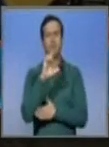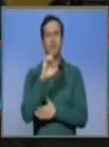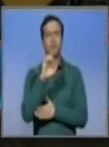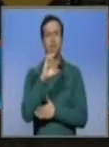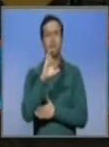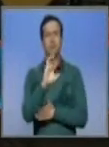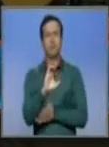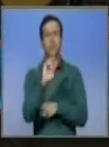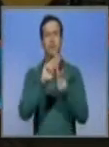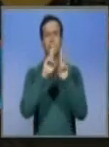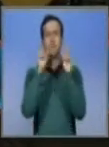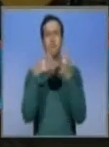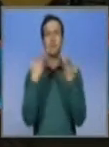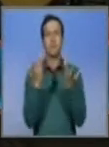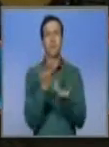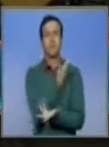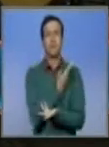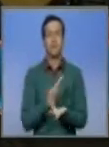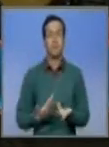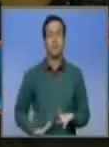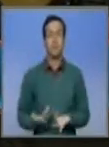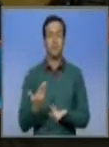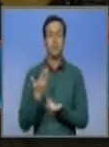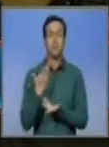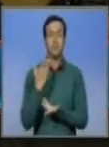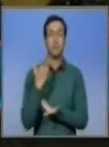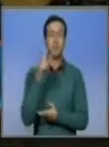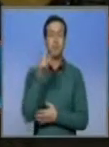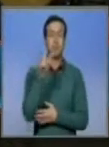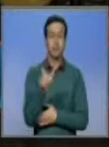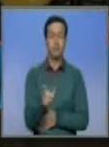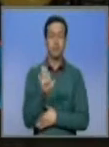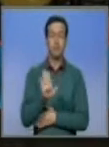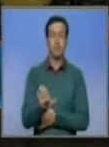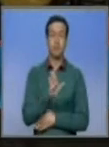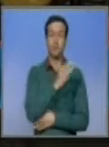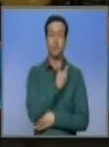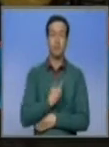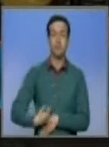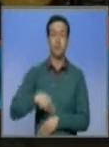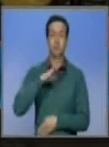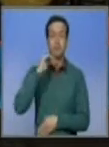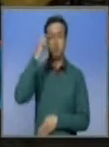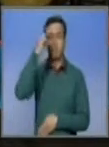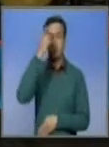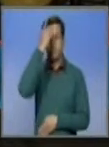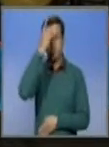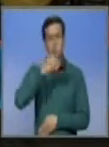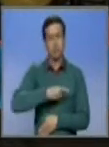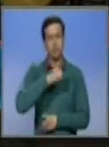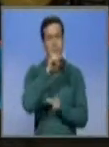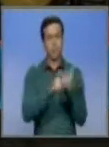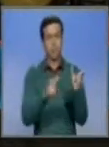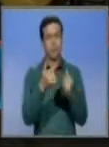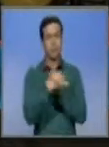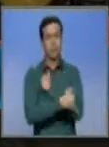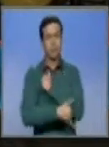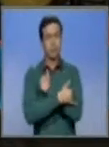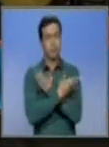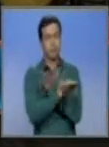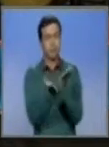la referencia a la presidencia pro tempore hacia el presidente Rafael Correa por decisión de los países que integran la